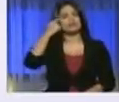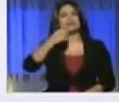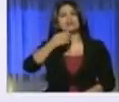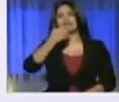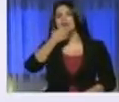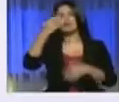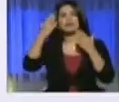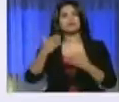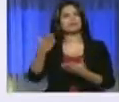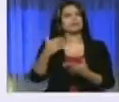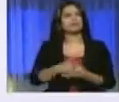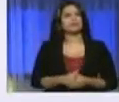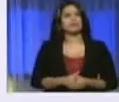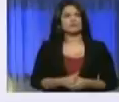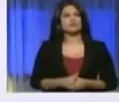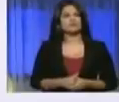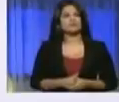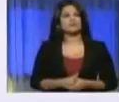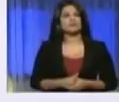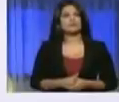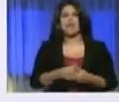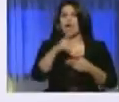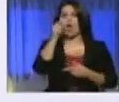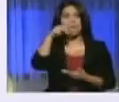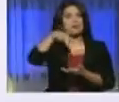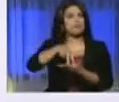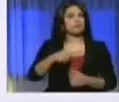años. Y ahí está firme.